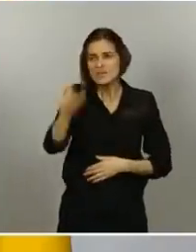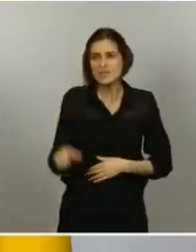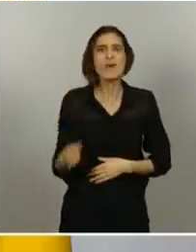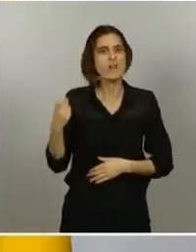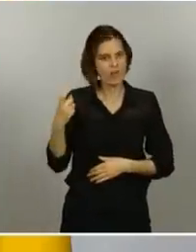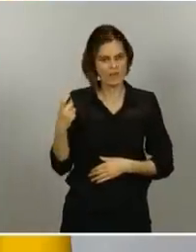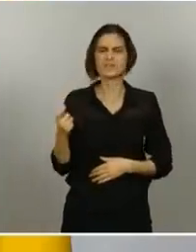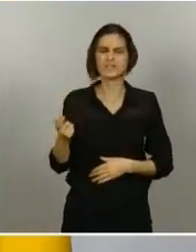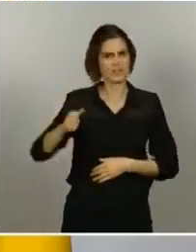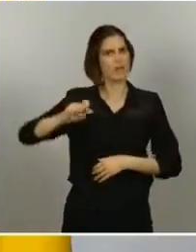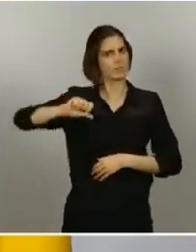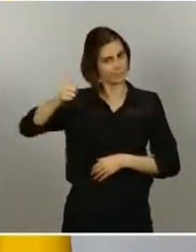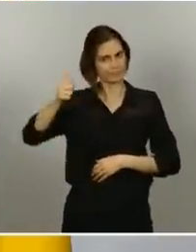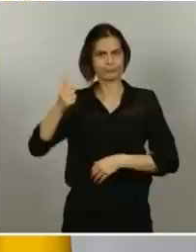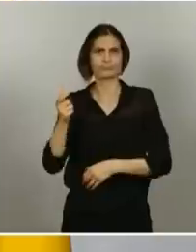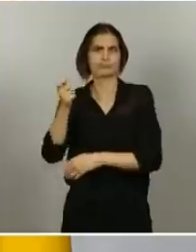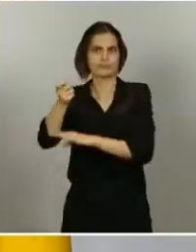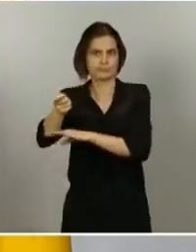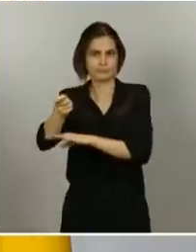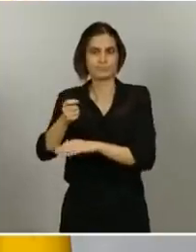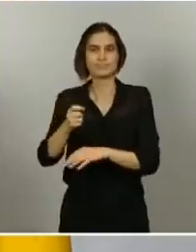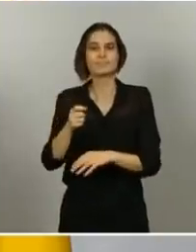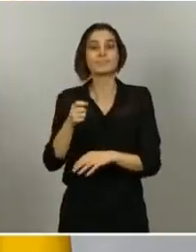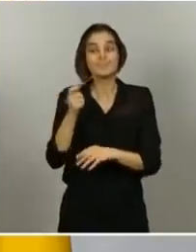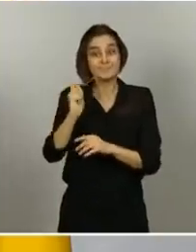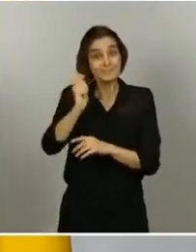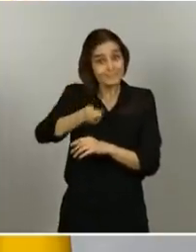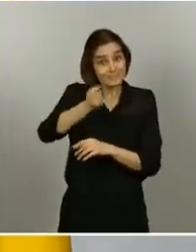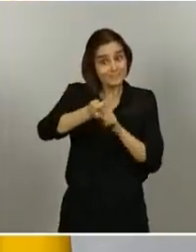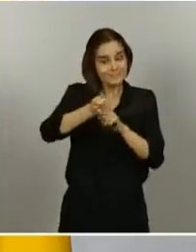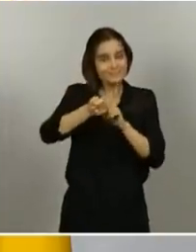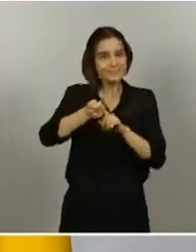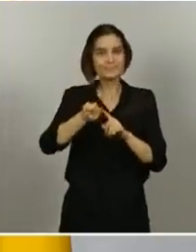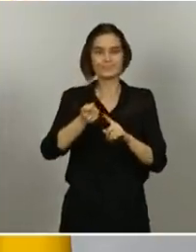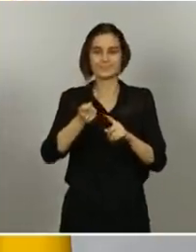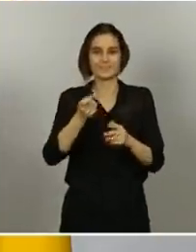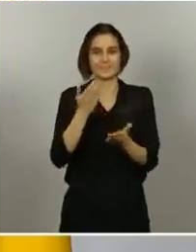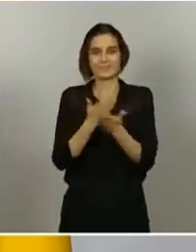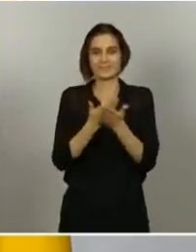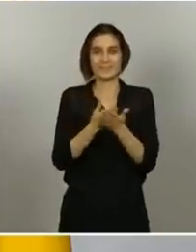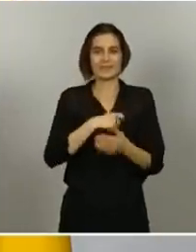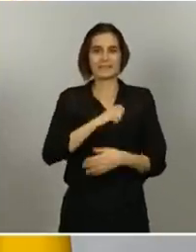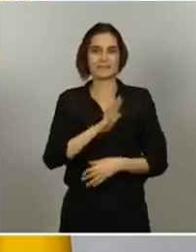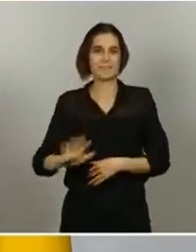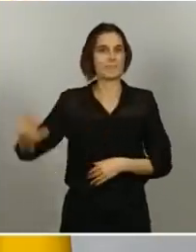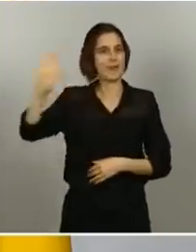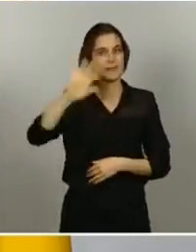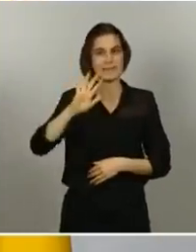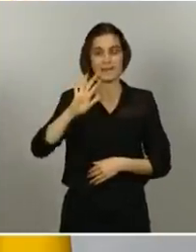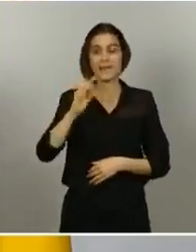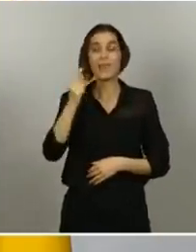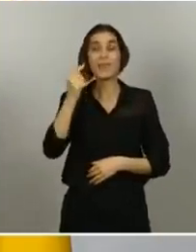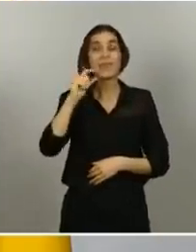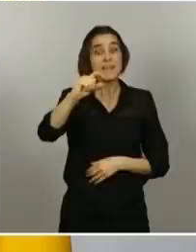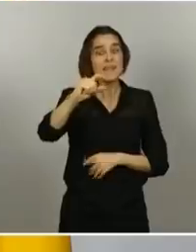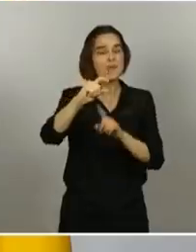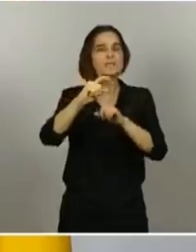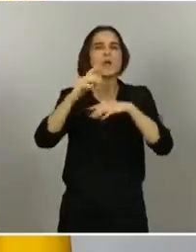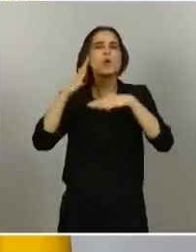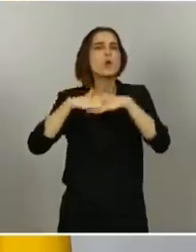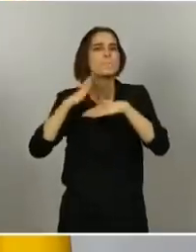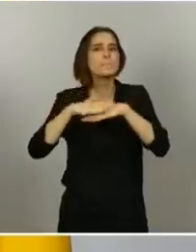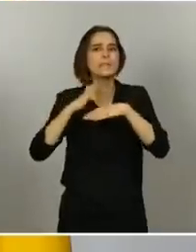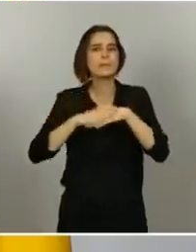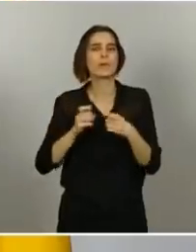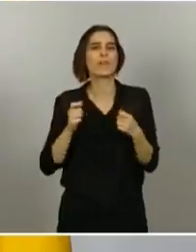vital establece así unha renta garantizada en toda España que se considera como o mínimo imprescindible para asegurar unhas condiciones de dignidade.